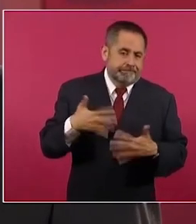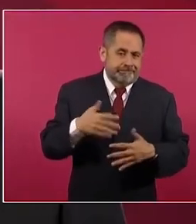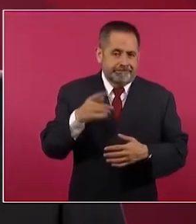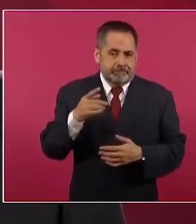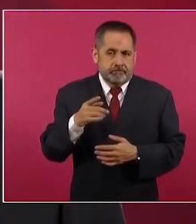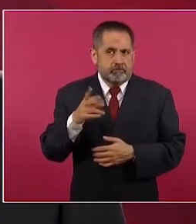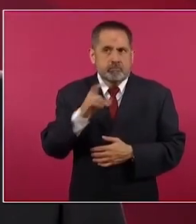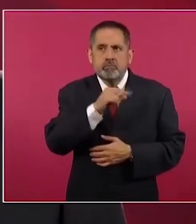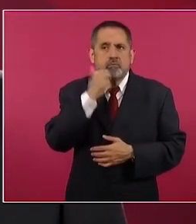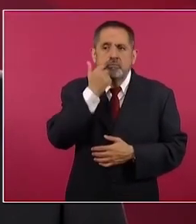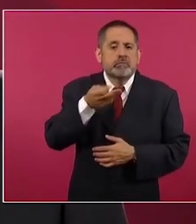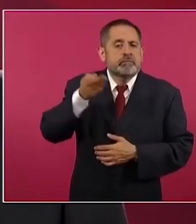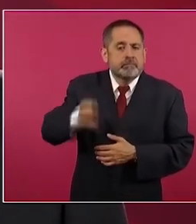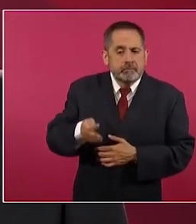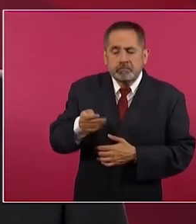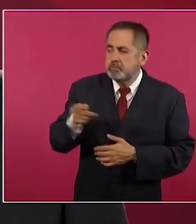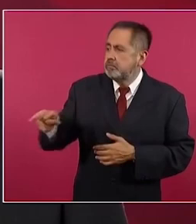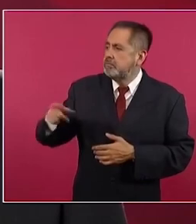aceptarlo.